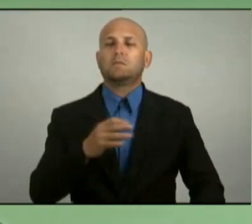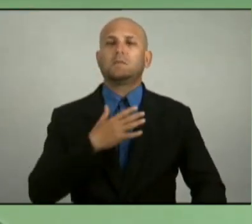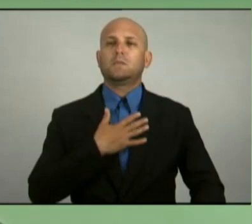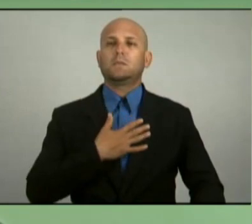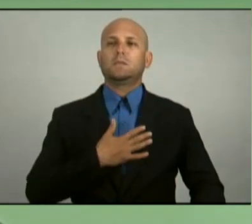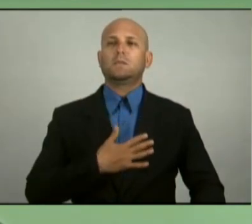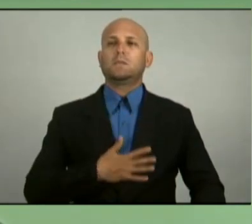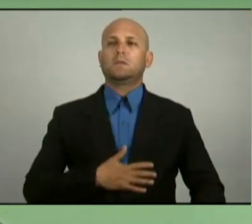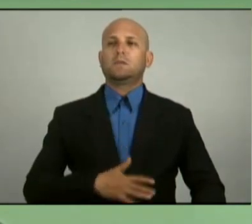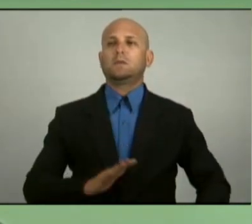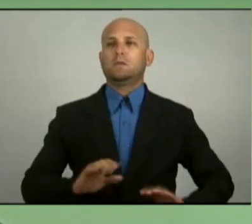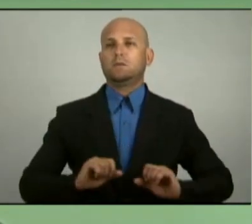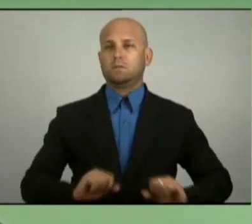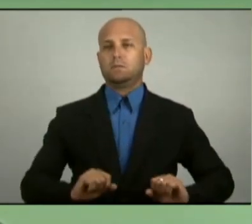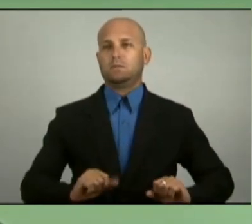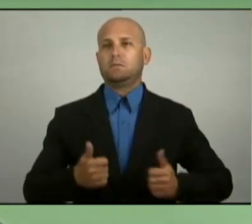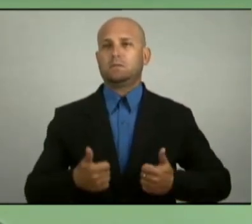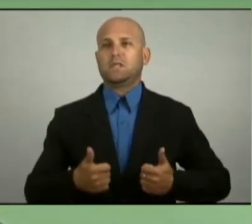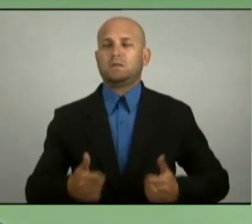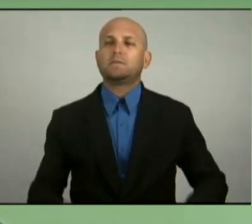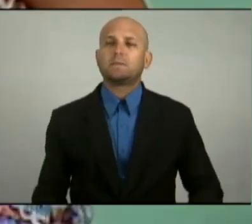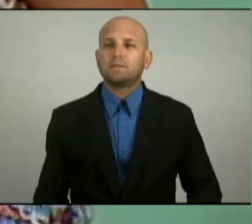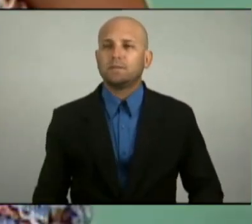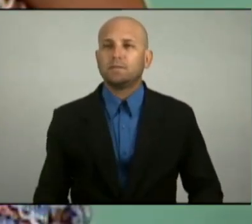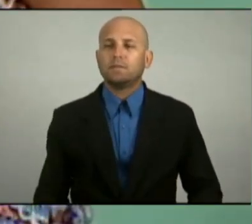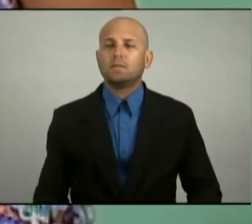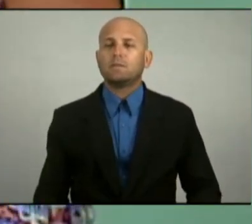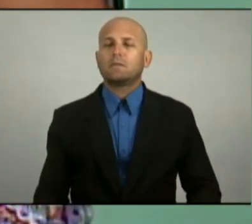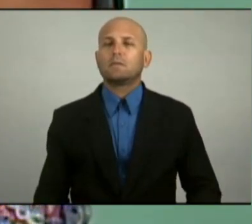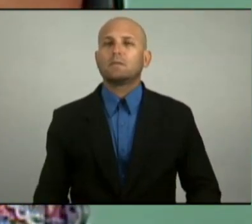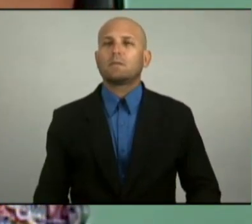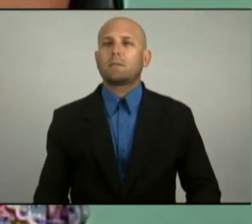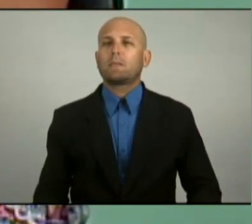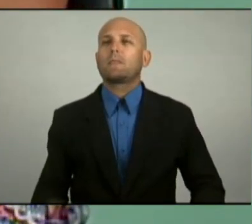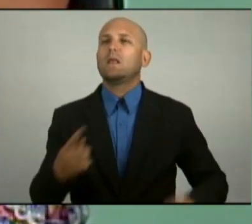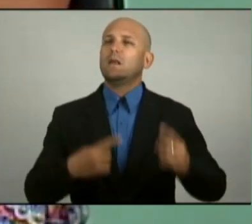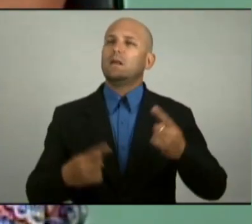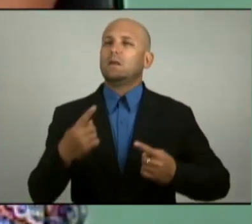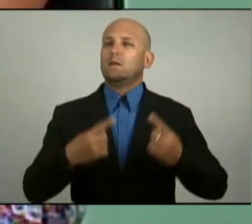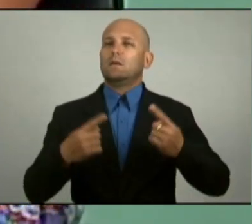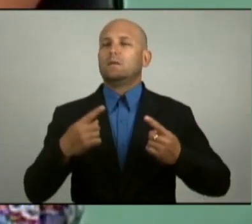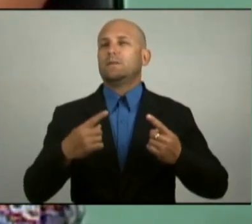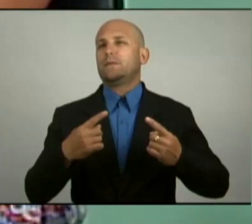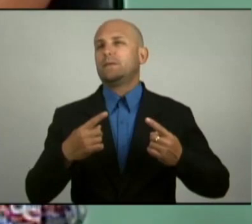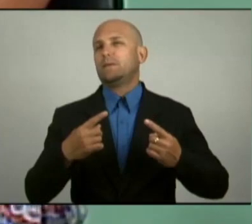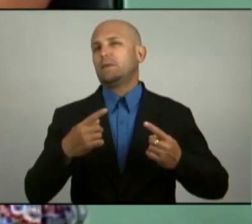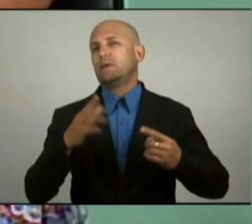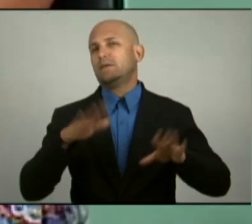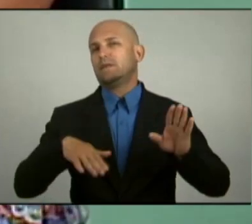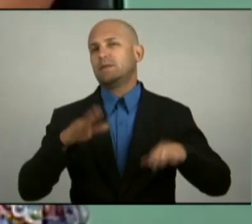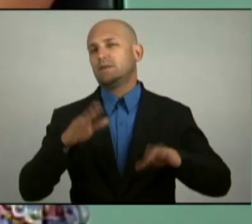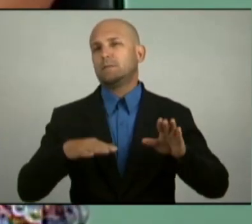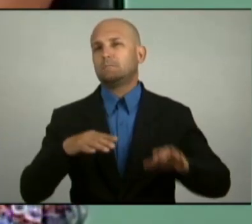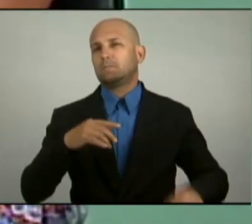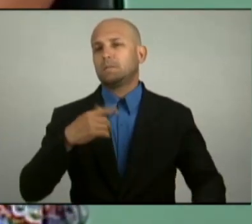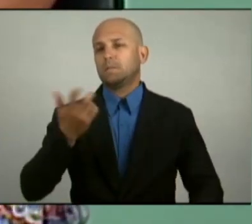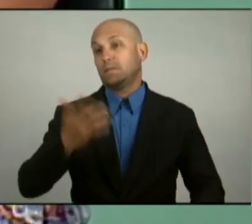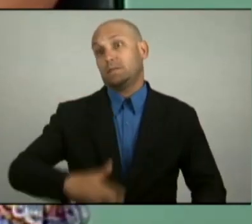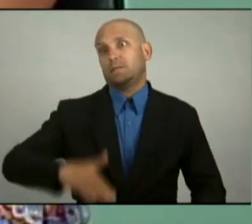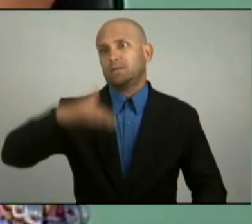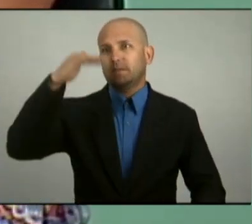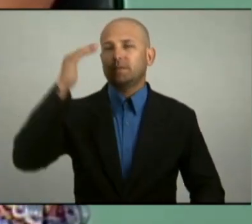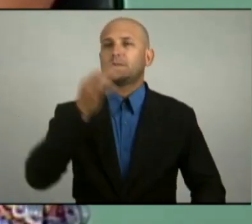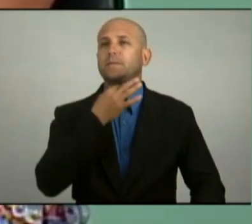vigilia luego normal hay determinadas etapas o determinados procesos en la vida y pienso Por ejemplo en